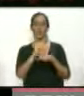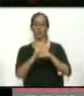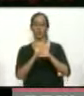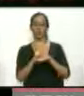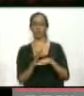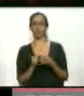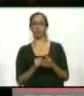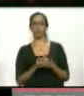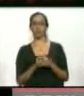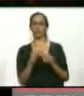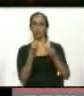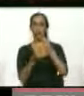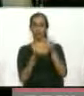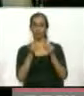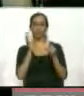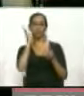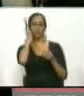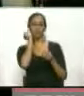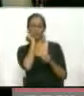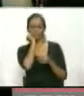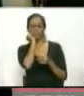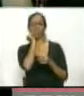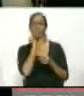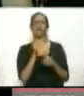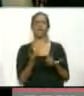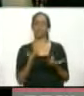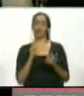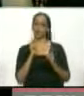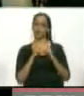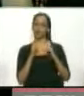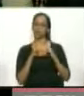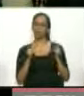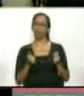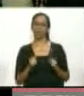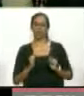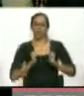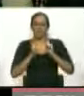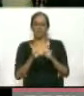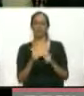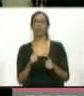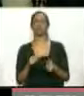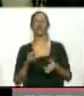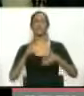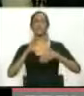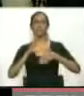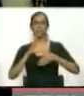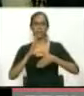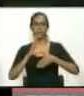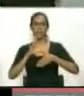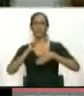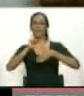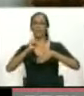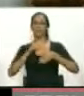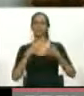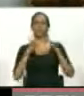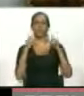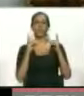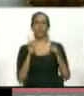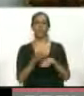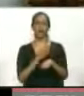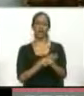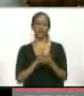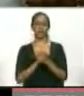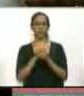diseño de francisco de miranda conocido como el precursor por imaginar una américa latina' independiente incluso antes que su amigo bolívar